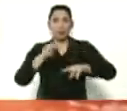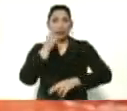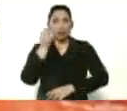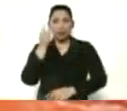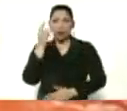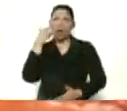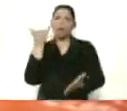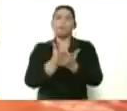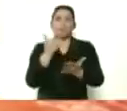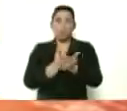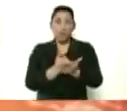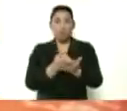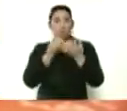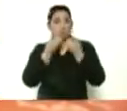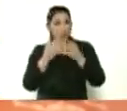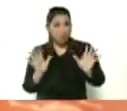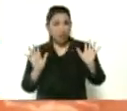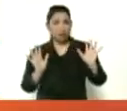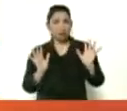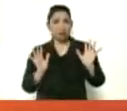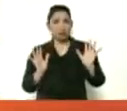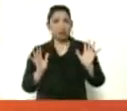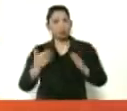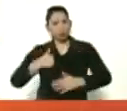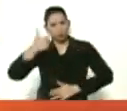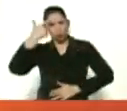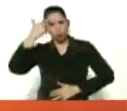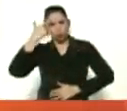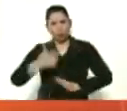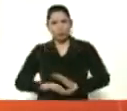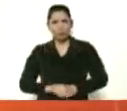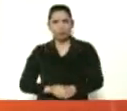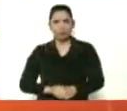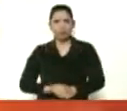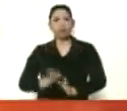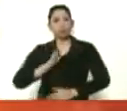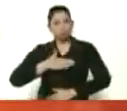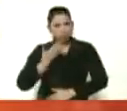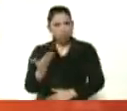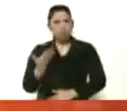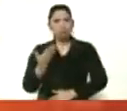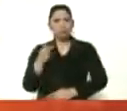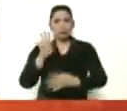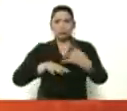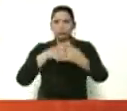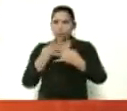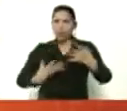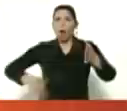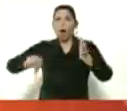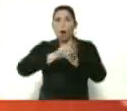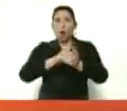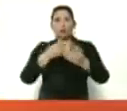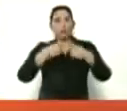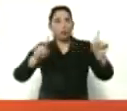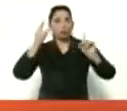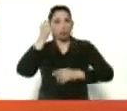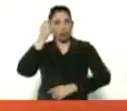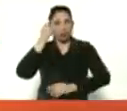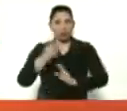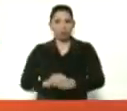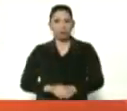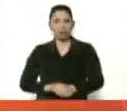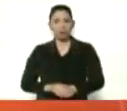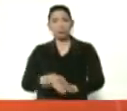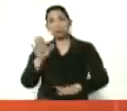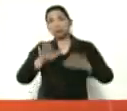cómo nos sale. Si nos sale bien, como no va a salir, ya lo podemos reprogramar para otro día. Quizás sábado y